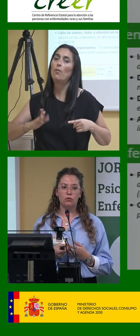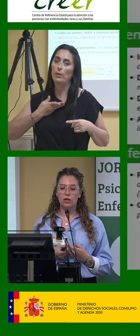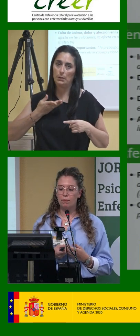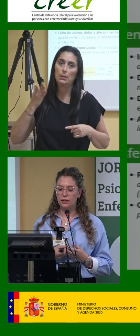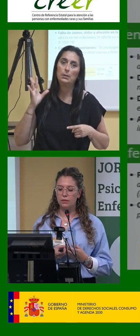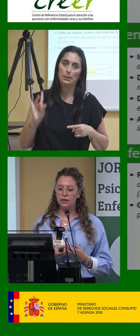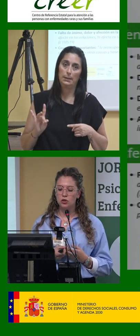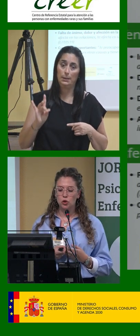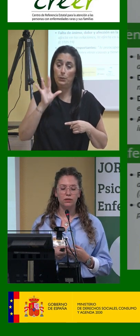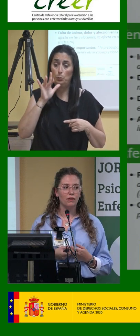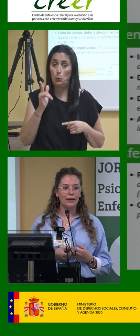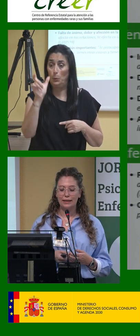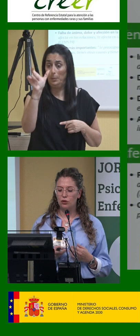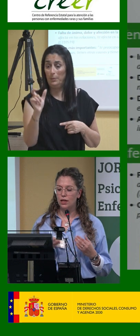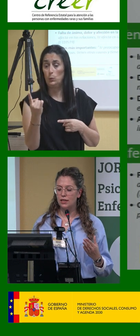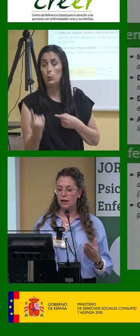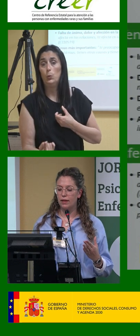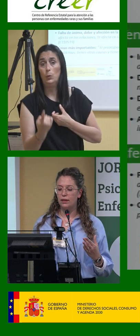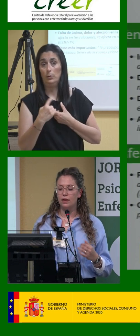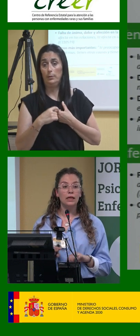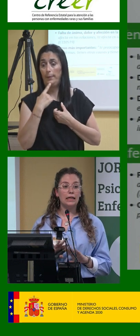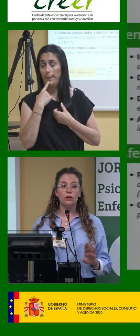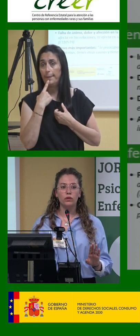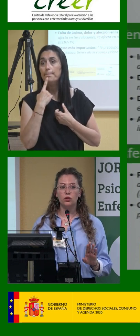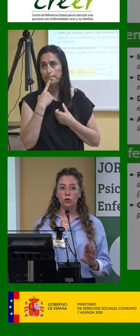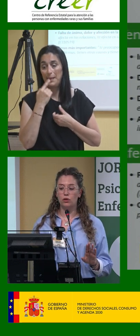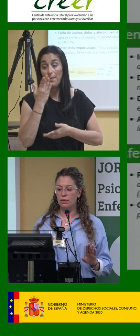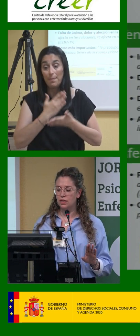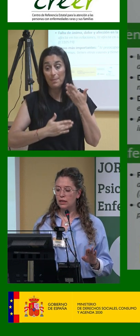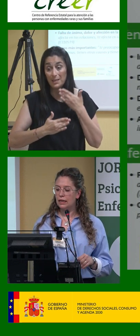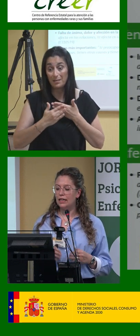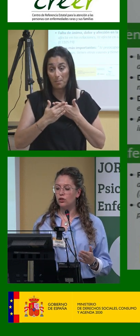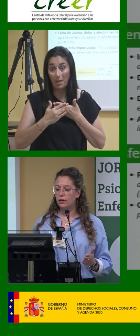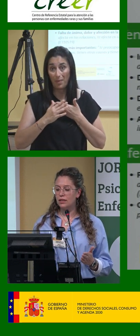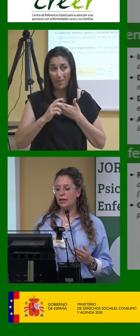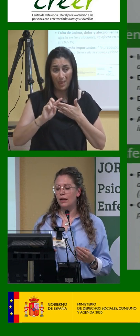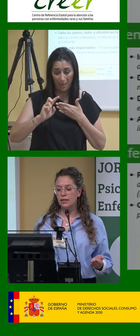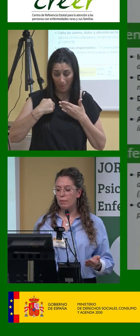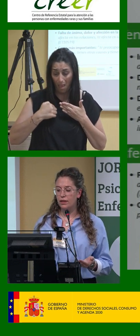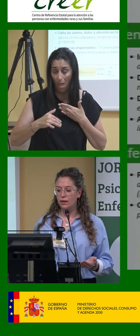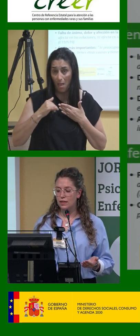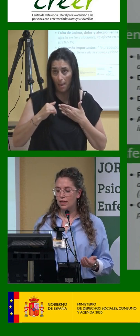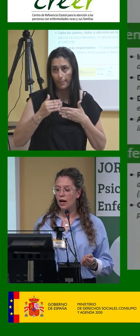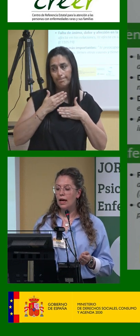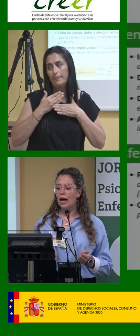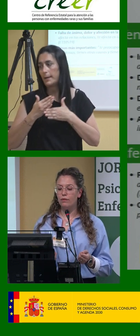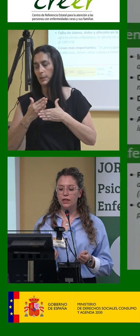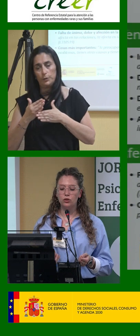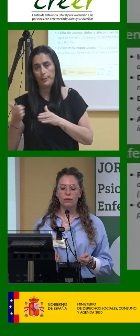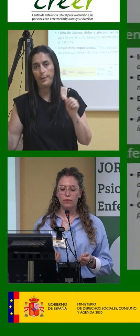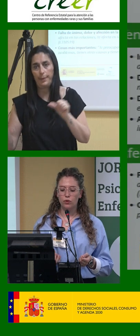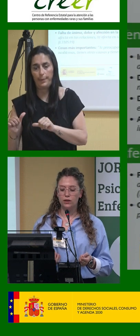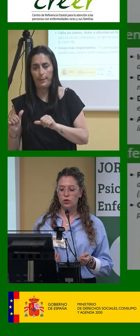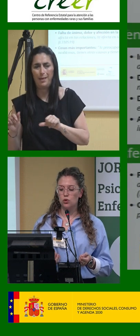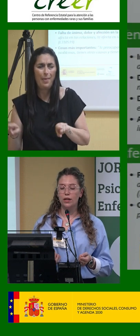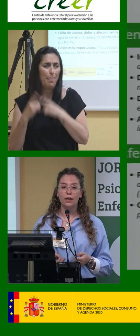ya que una participante nos comentaba que tener una discapacidad reduce todo lo demás. Entonces, sea la discapacidad que sea, al final